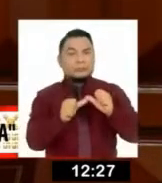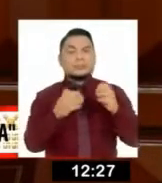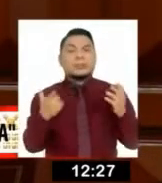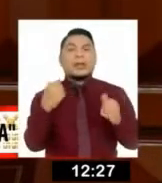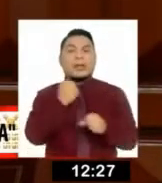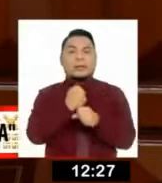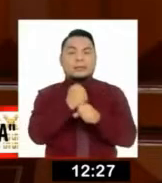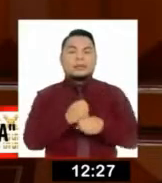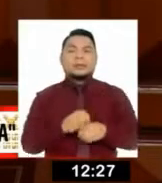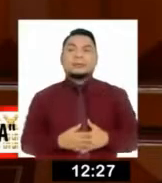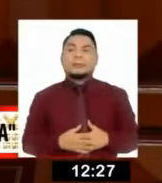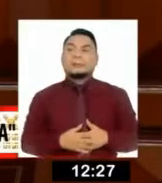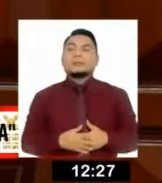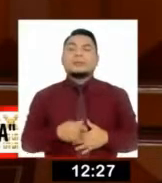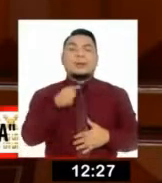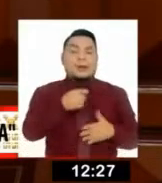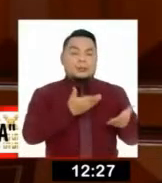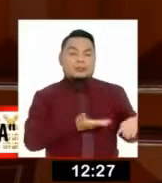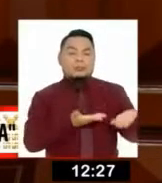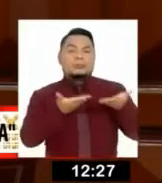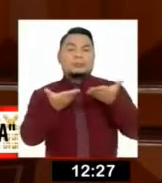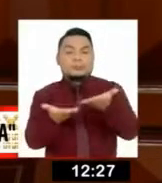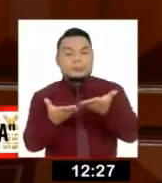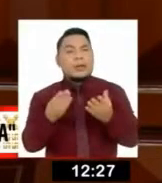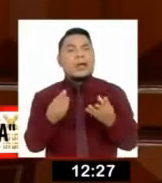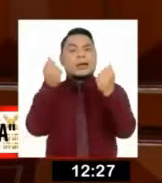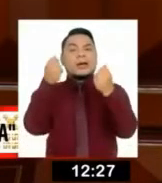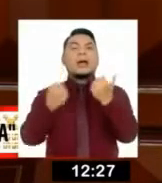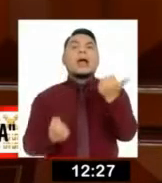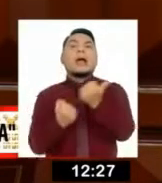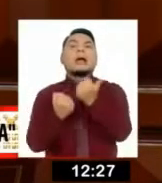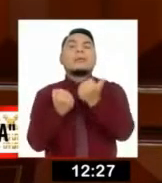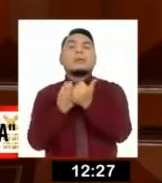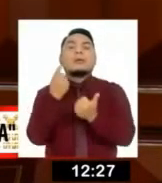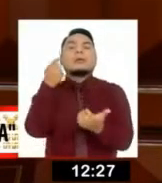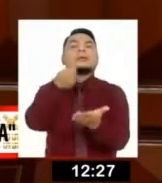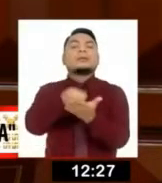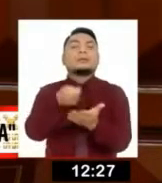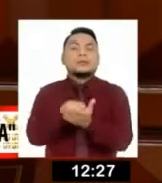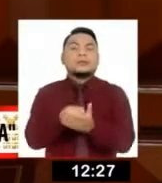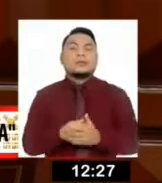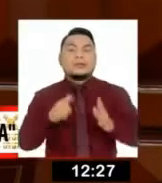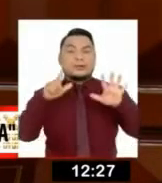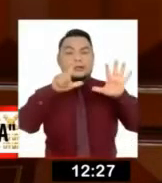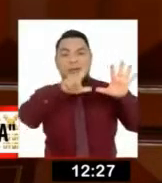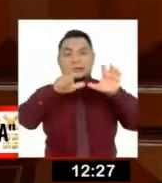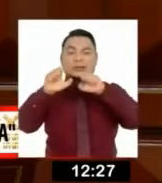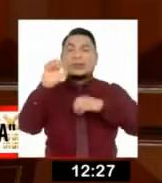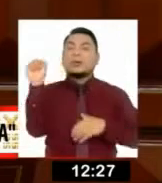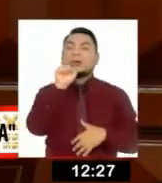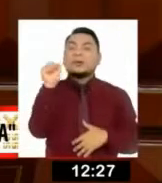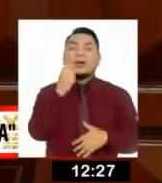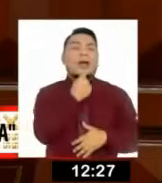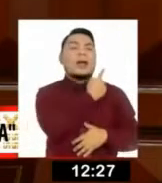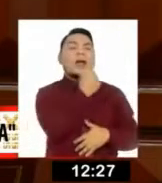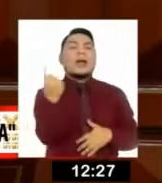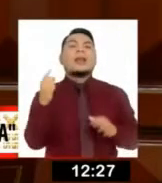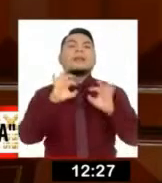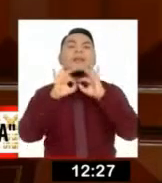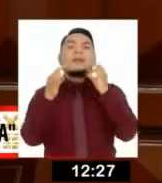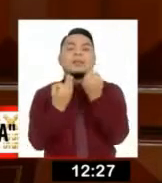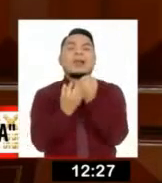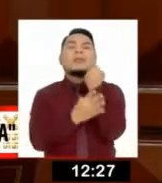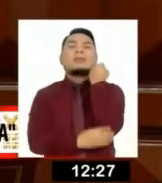en empleo. Transferencia directa e inmediata de apoyo financiero de 700 soles a cada familia